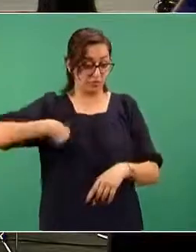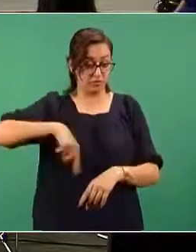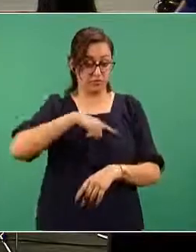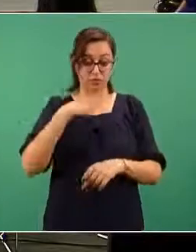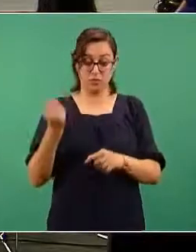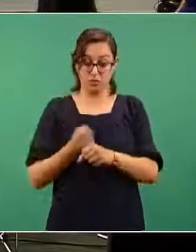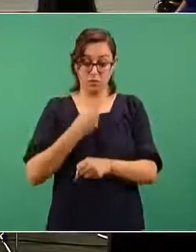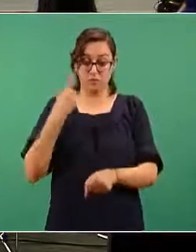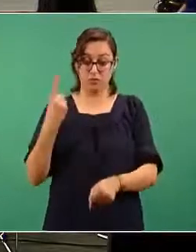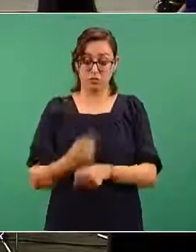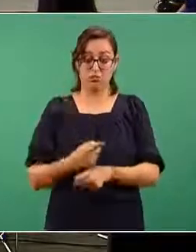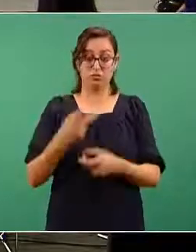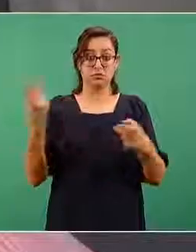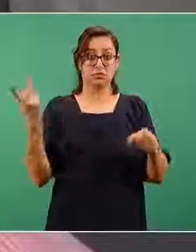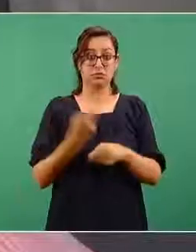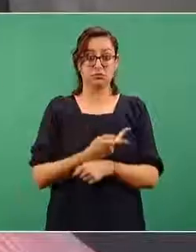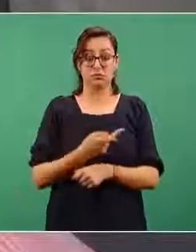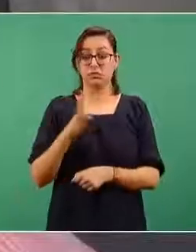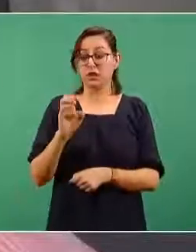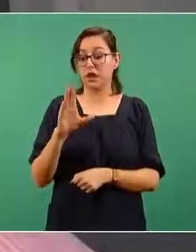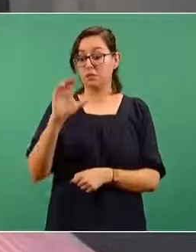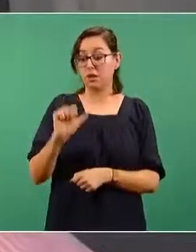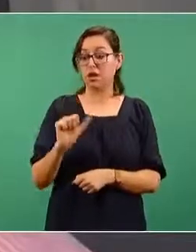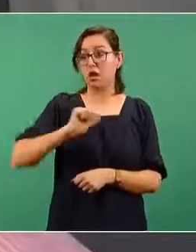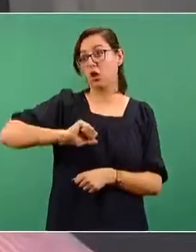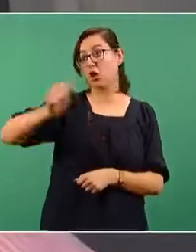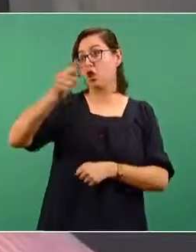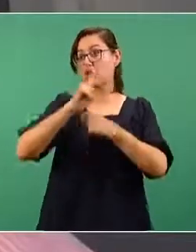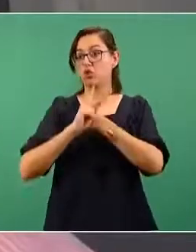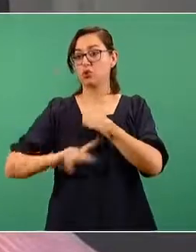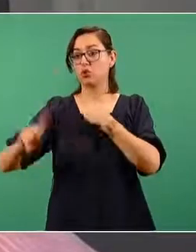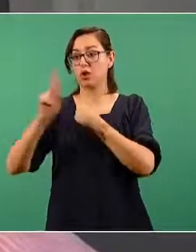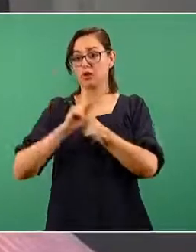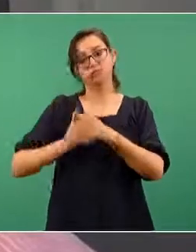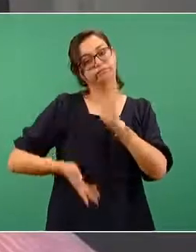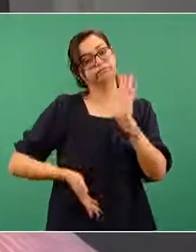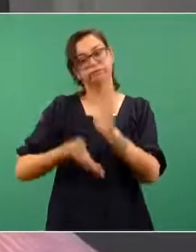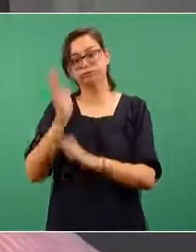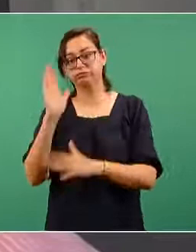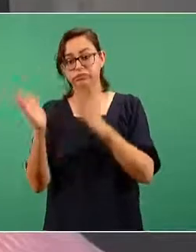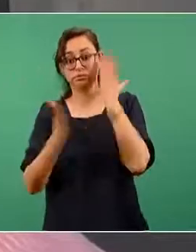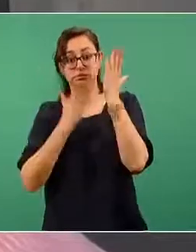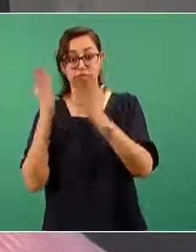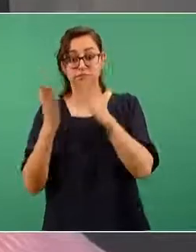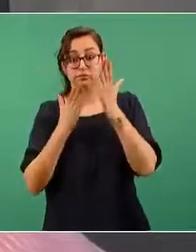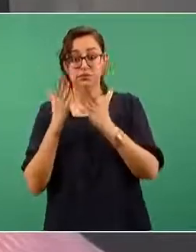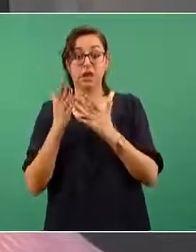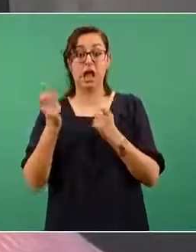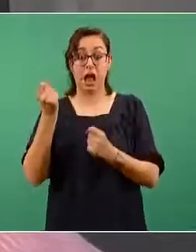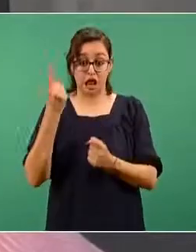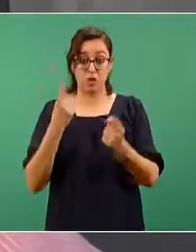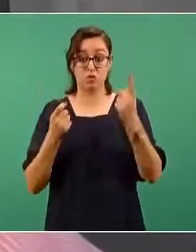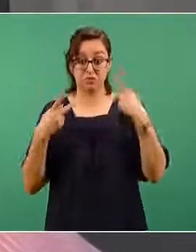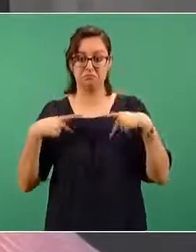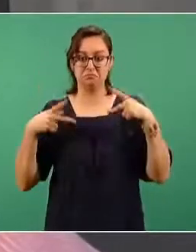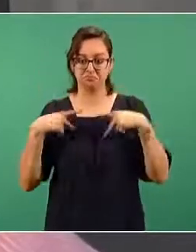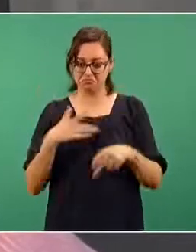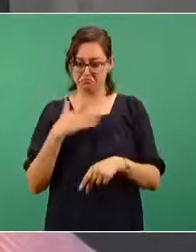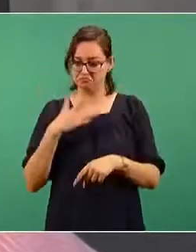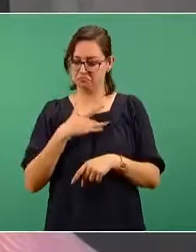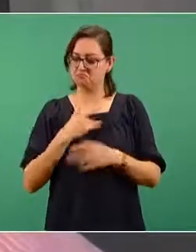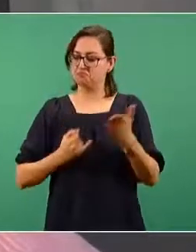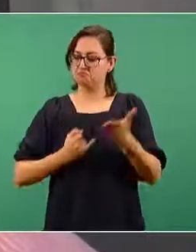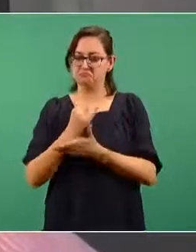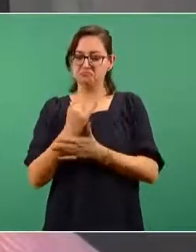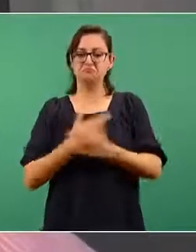recibir financiamientos de becas para realizar estudios de posgrado en el extranjero. Algunos decidimos volver a México y nos llena